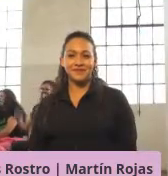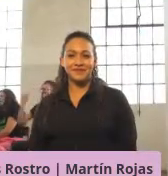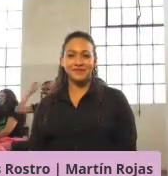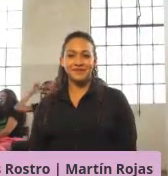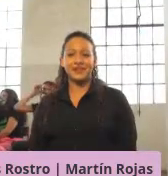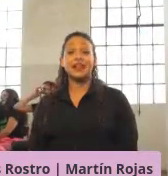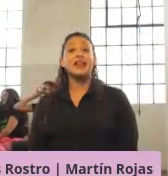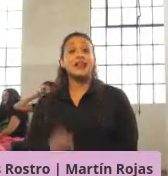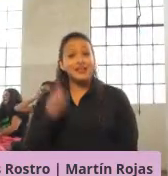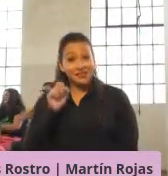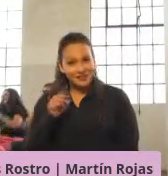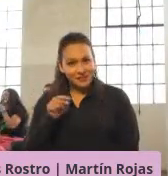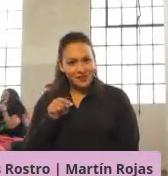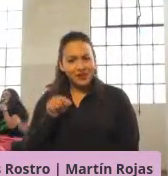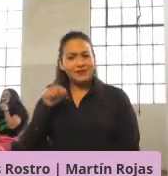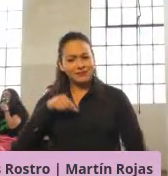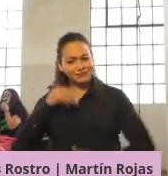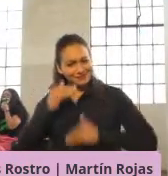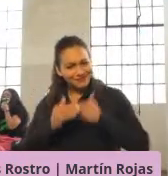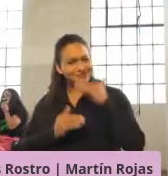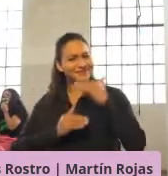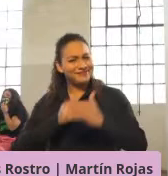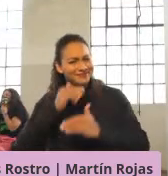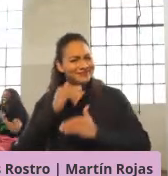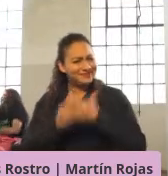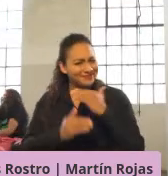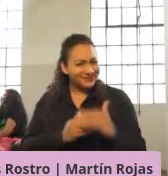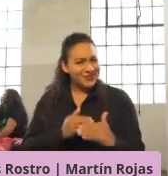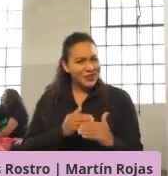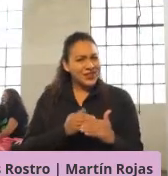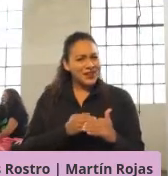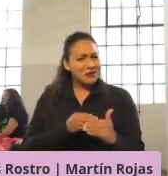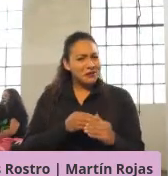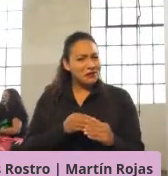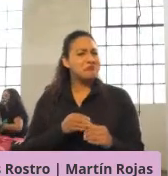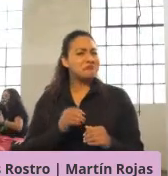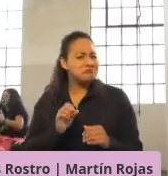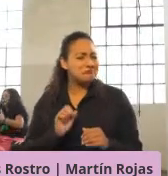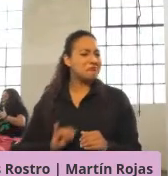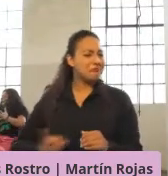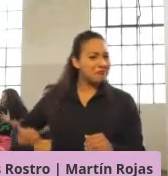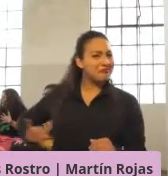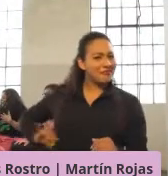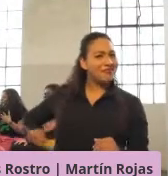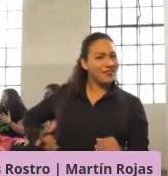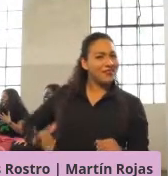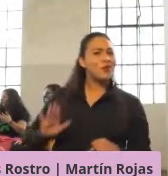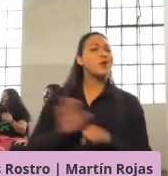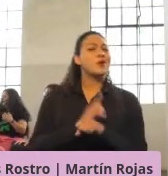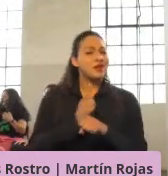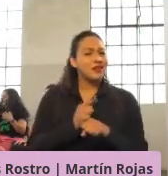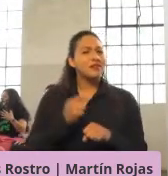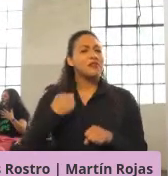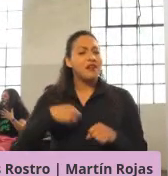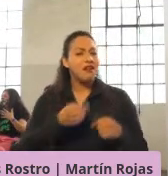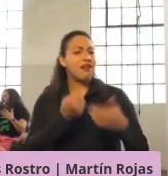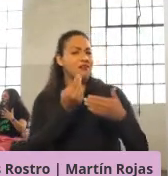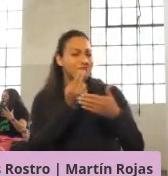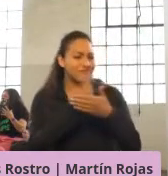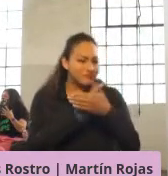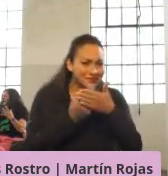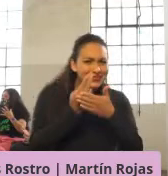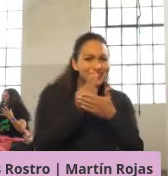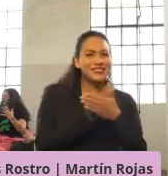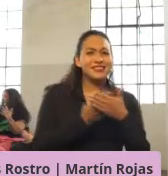Y también como parte de este proceso, algo interesante como desde el lado de diseño ha